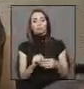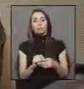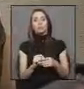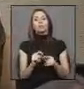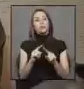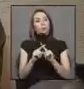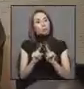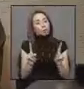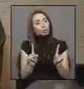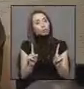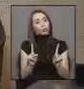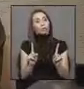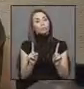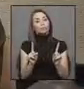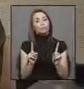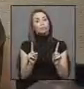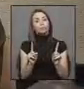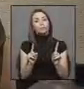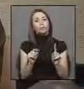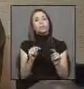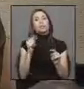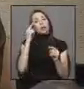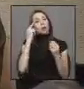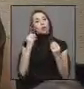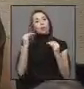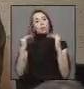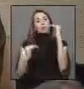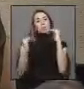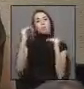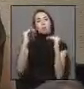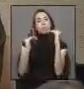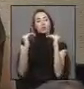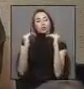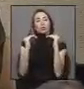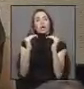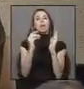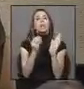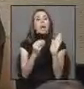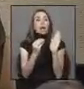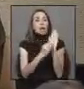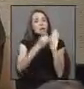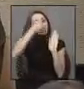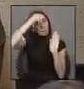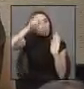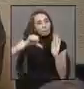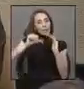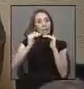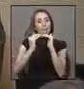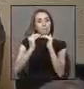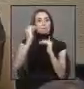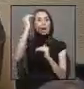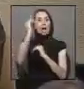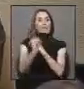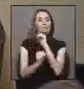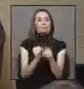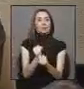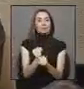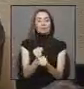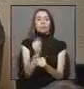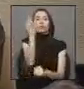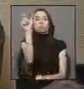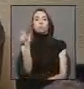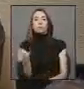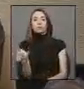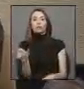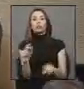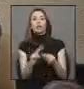Por otro lado, en perspectiva de proporcionalidad, se elevan las penas a quienes incurran